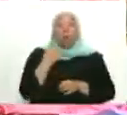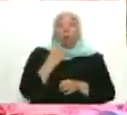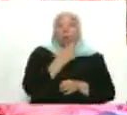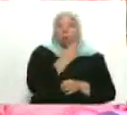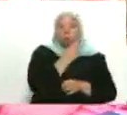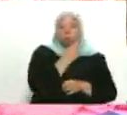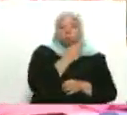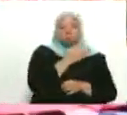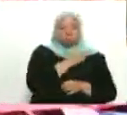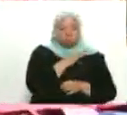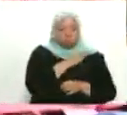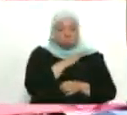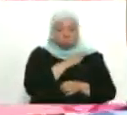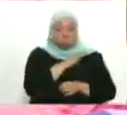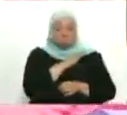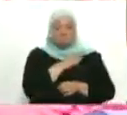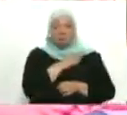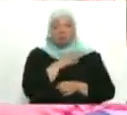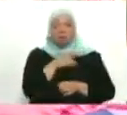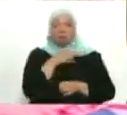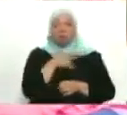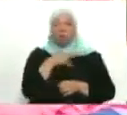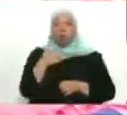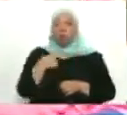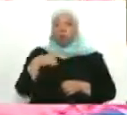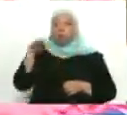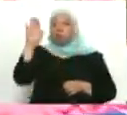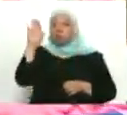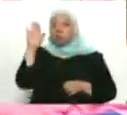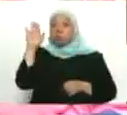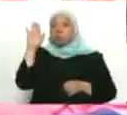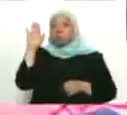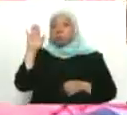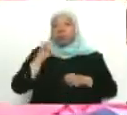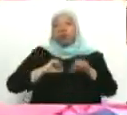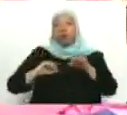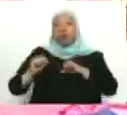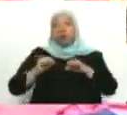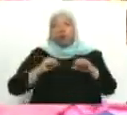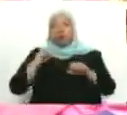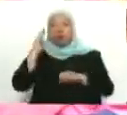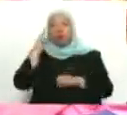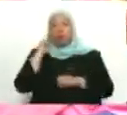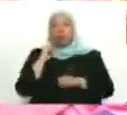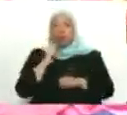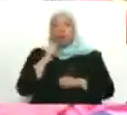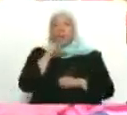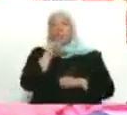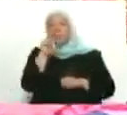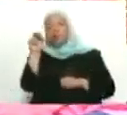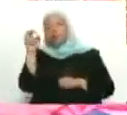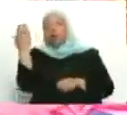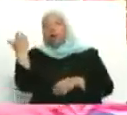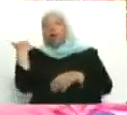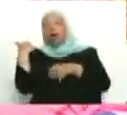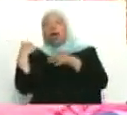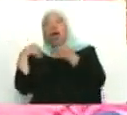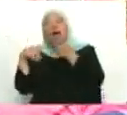compromiso. Yo juré en el movimiento bolivariano revolucionario 200 cuando